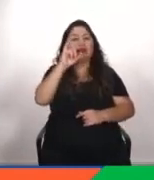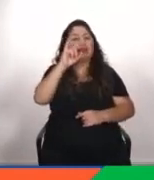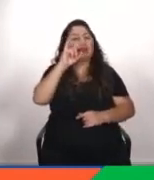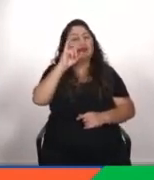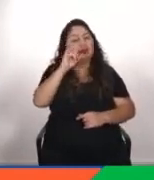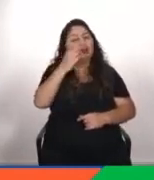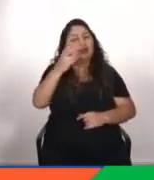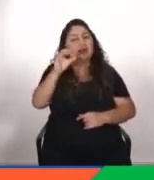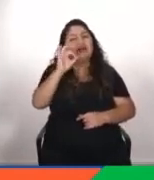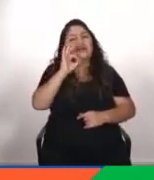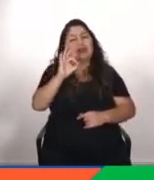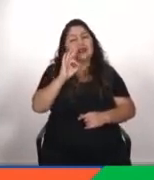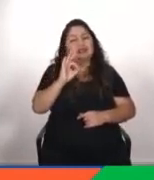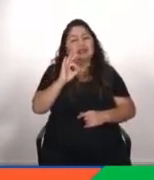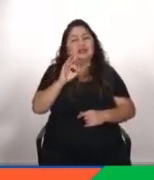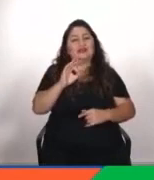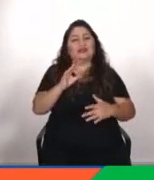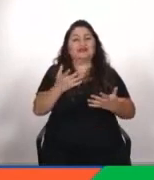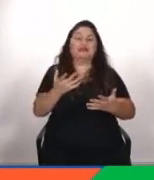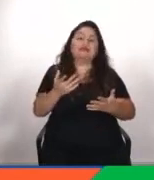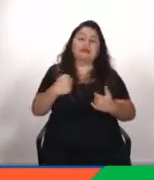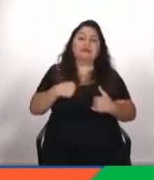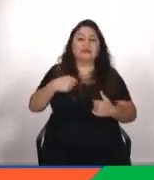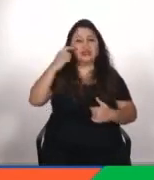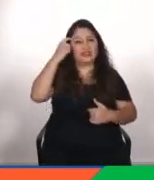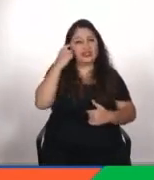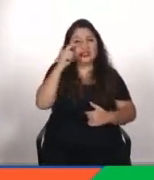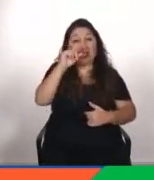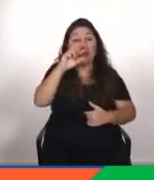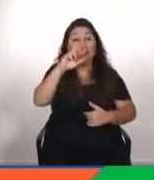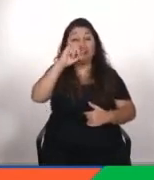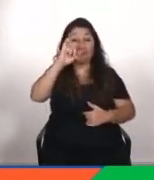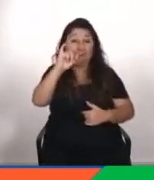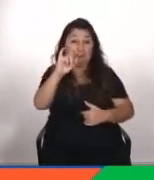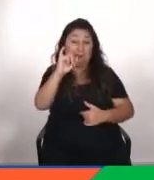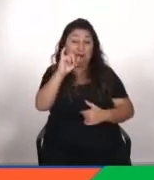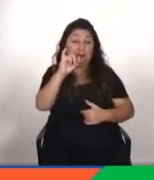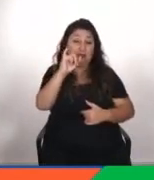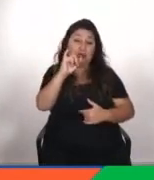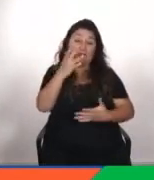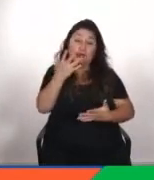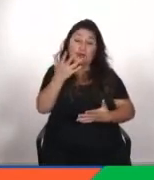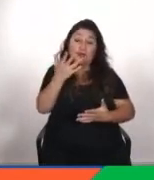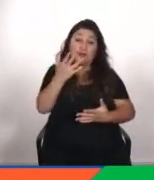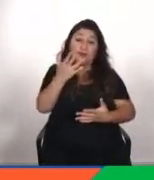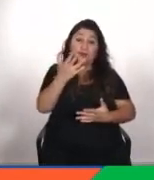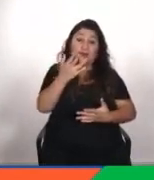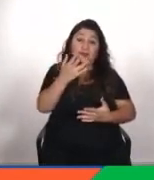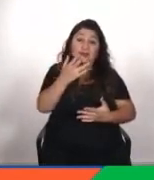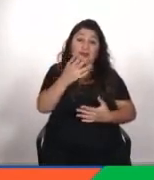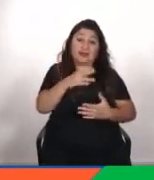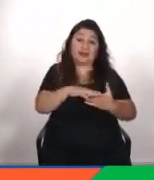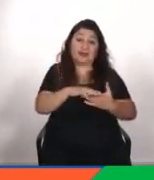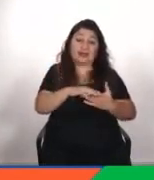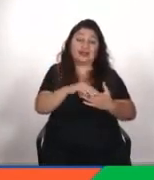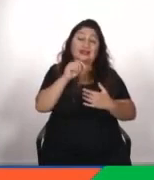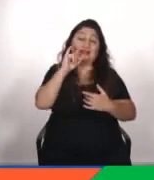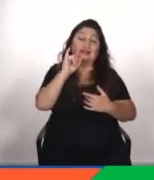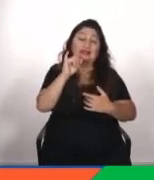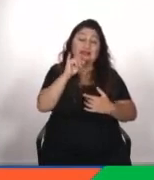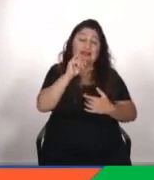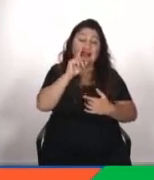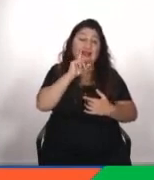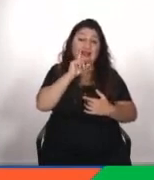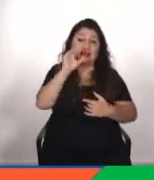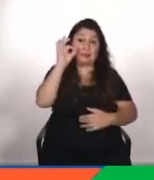Bueno, pues sí, yo creo que pi es un número, está bien... esa caracterización como la de perfección, porque es un número que